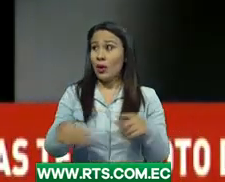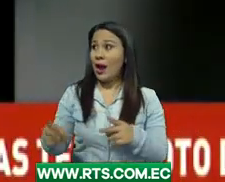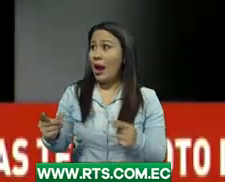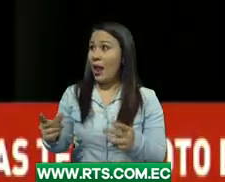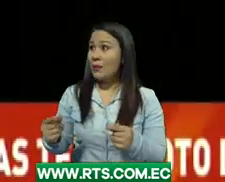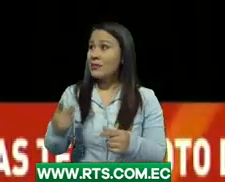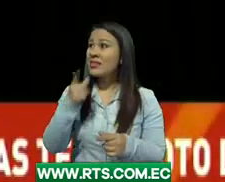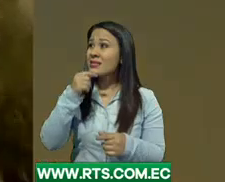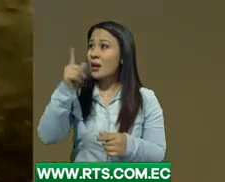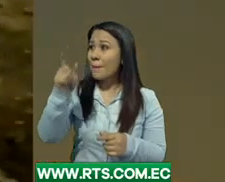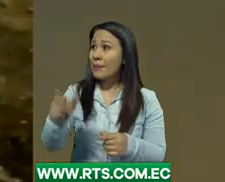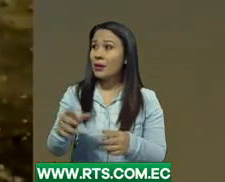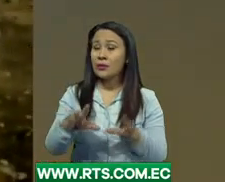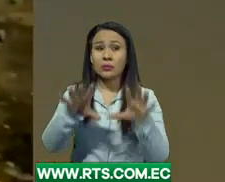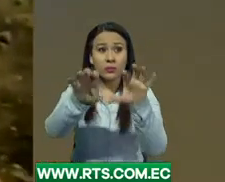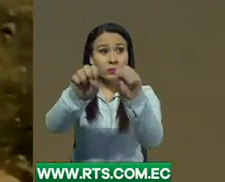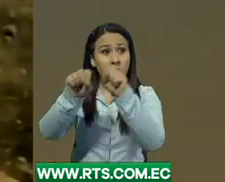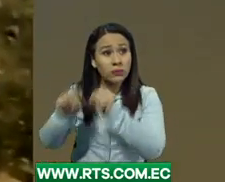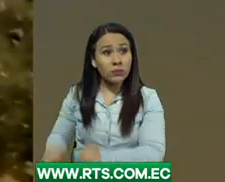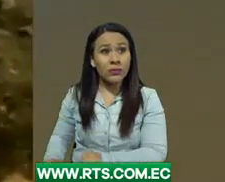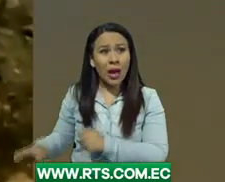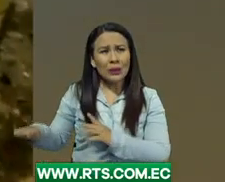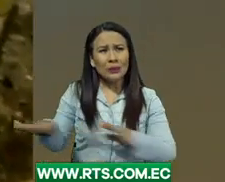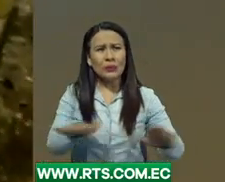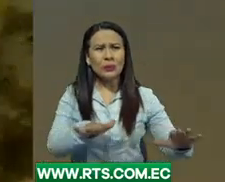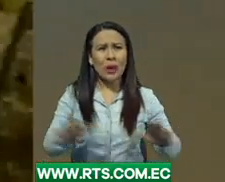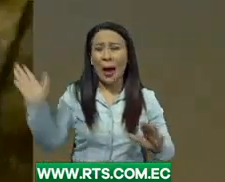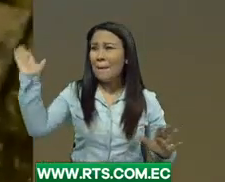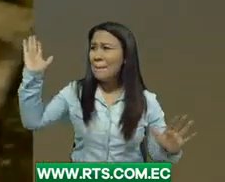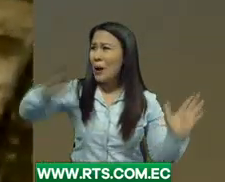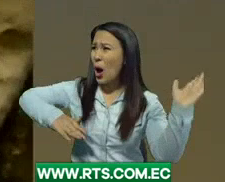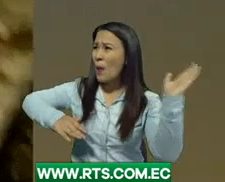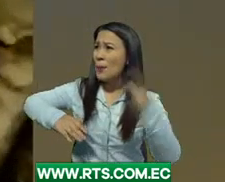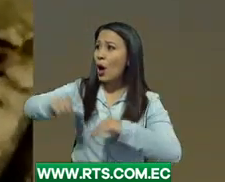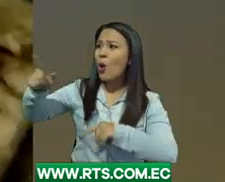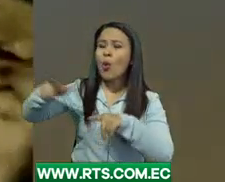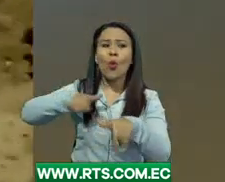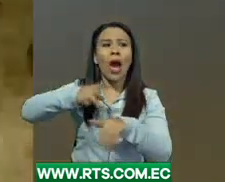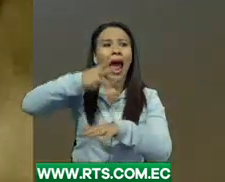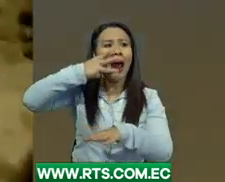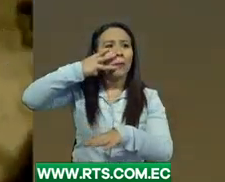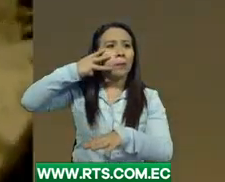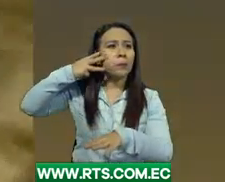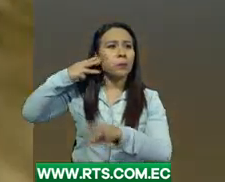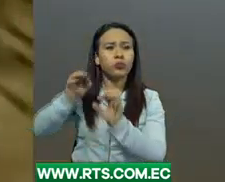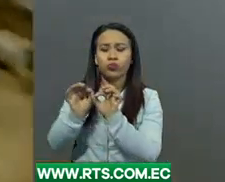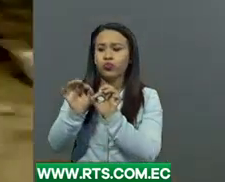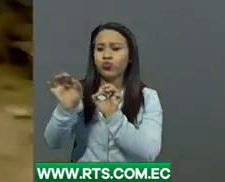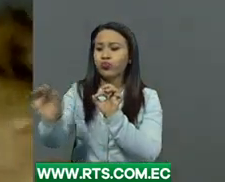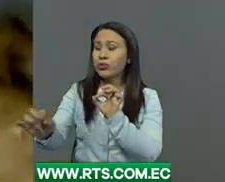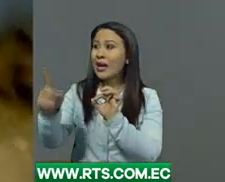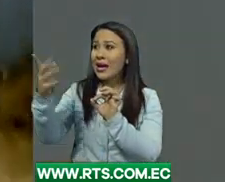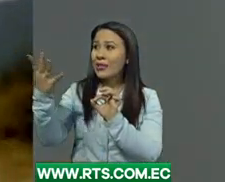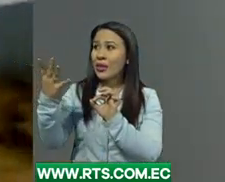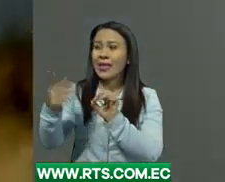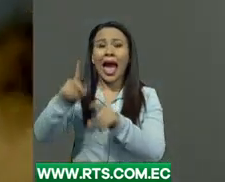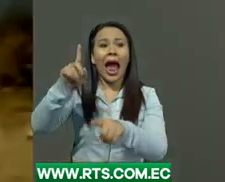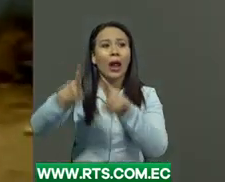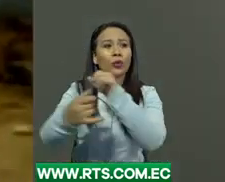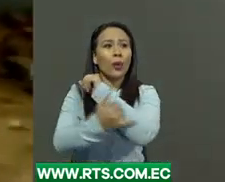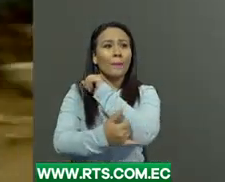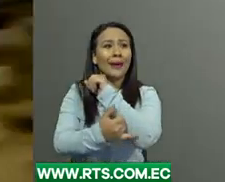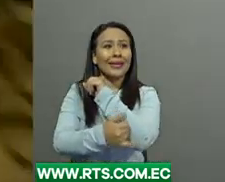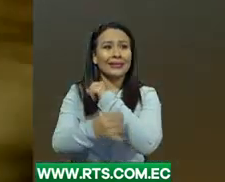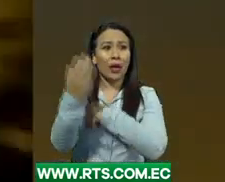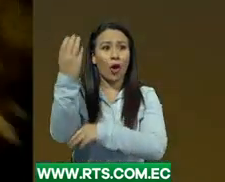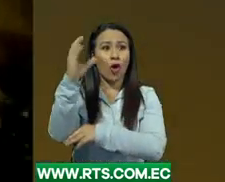Agarra un detenido cada uno. El terremoto se originó en Norito, en la Amazonía. Fue tan intenso que sacudió a algunos países vecinos,